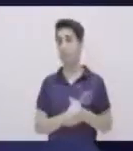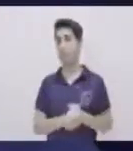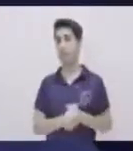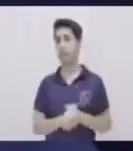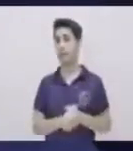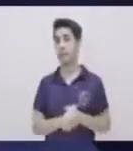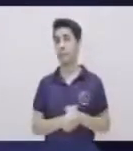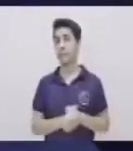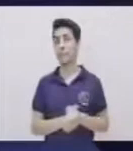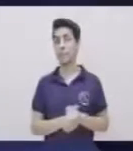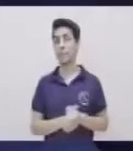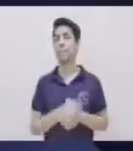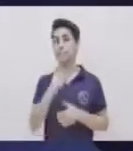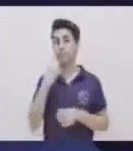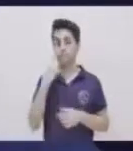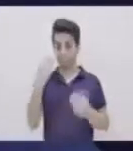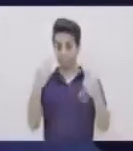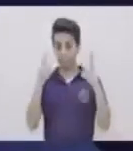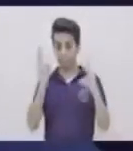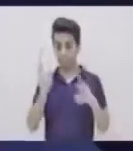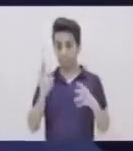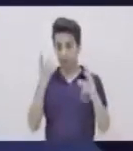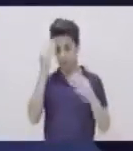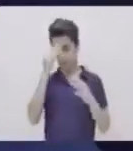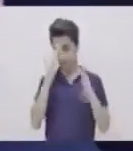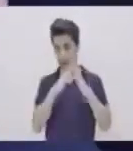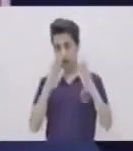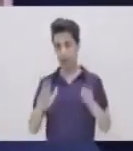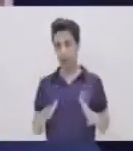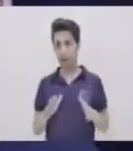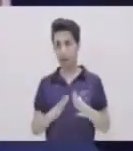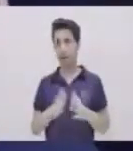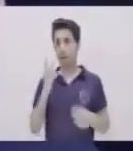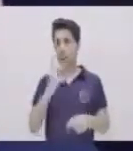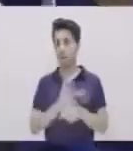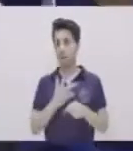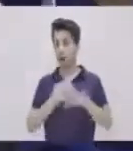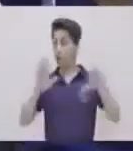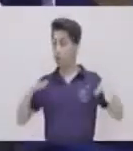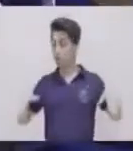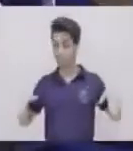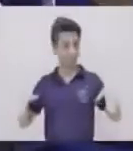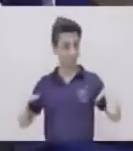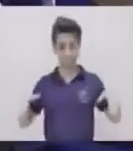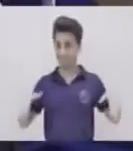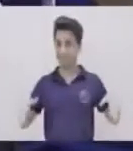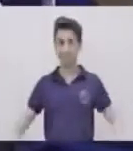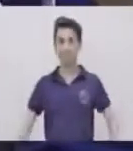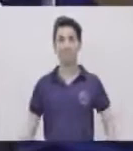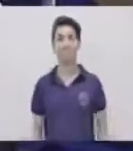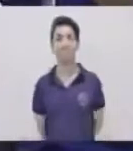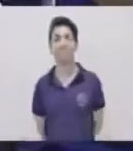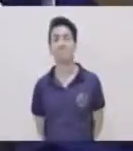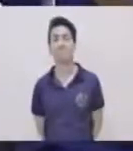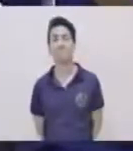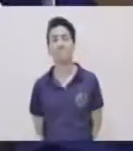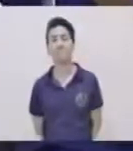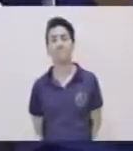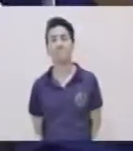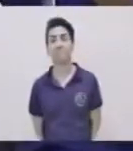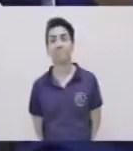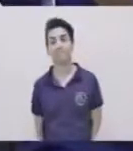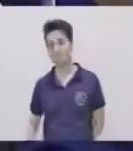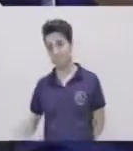mascarilla. Acompáñanos siempre en tu programa Aprendo en Casa. Guatemala no se